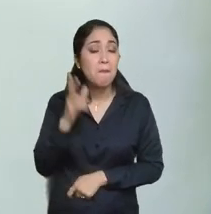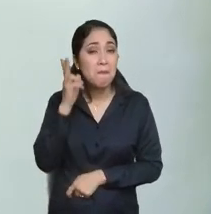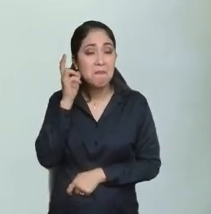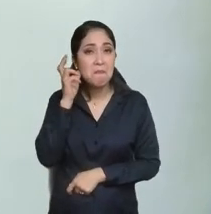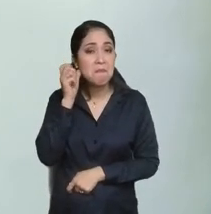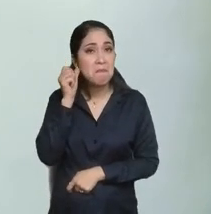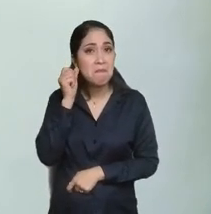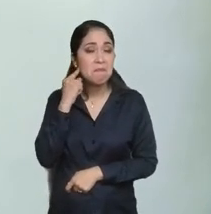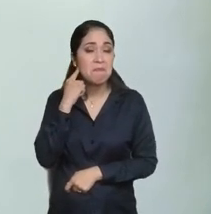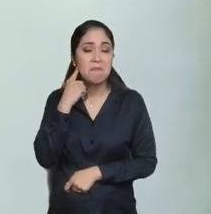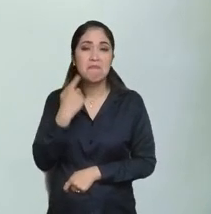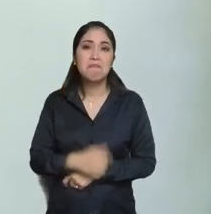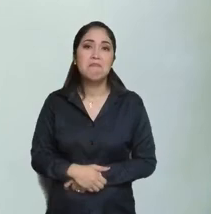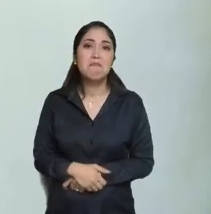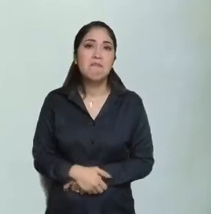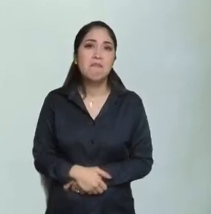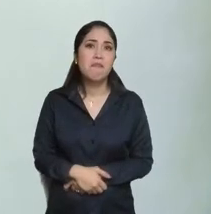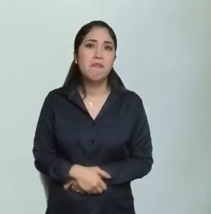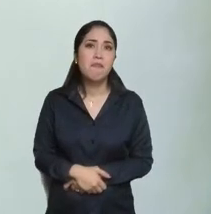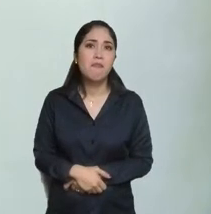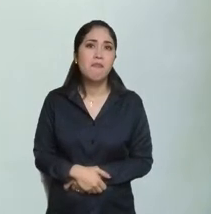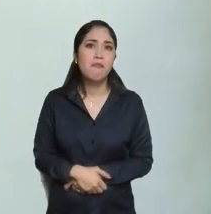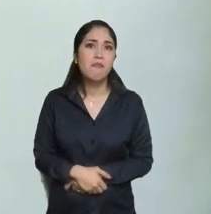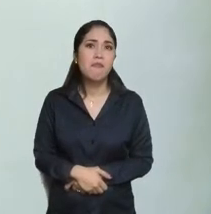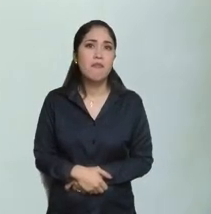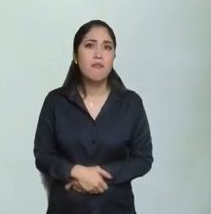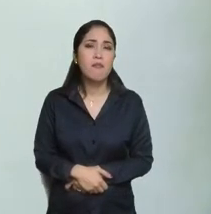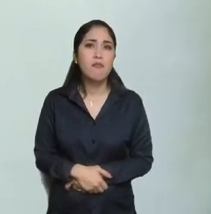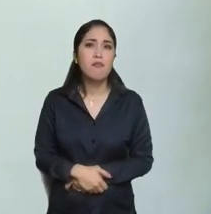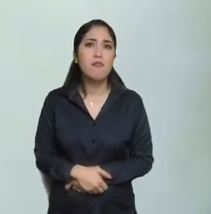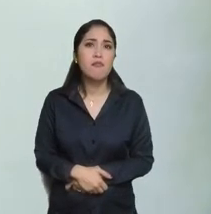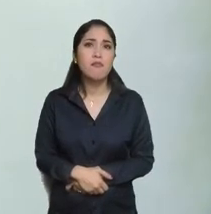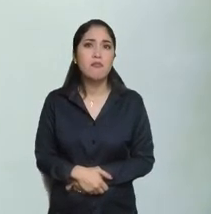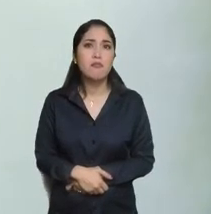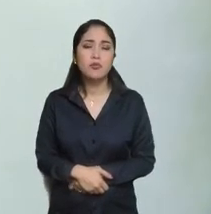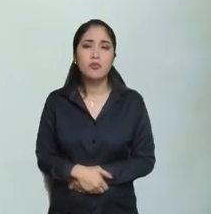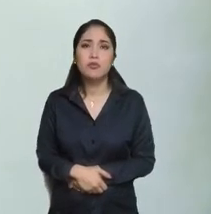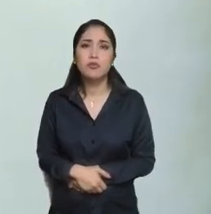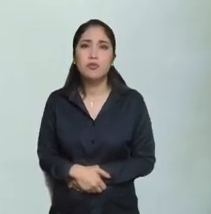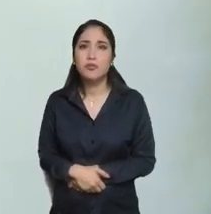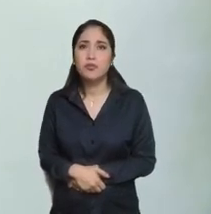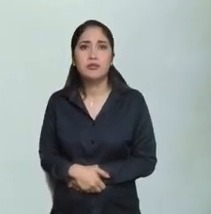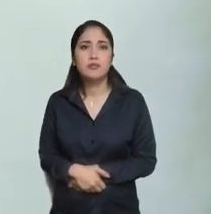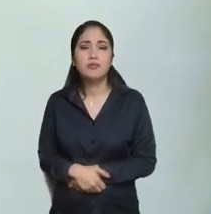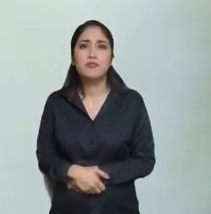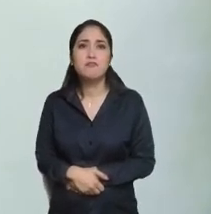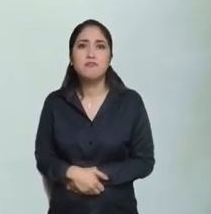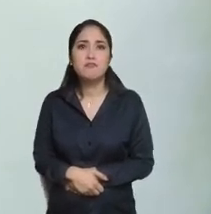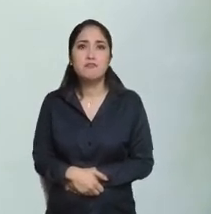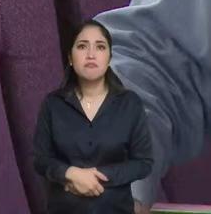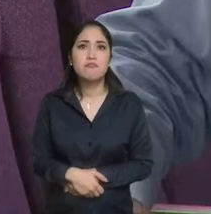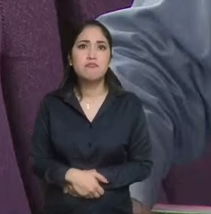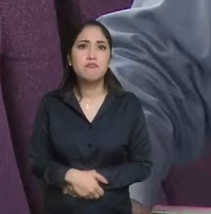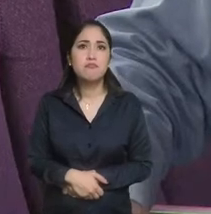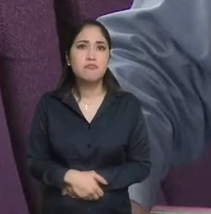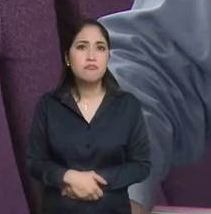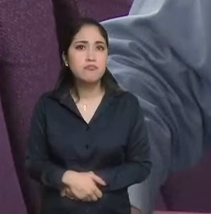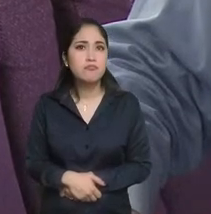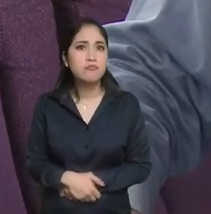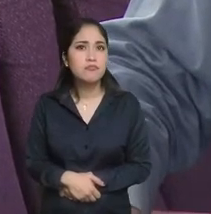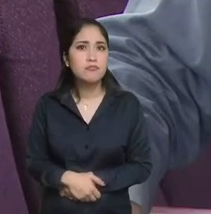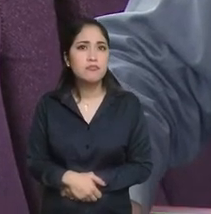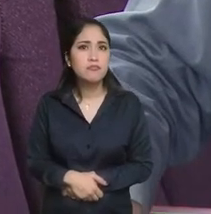con estos amparos que ganó la UAS, si se van a poder pues seguir con pues estas consultas